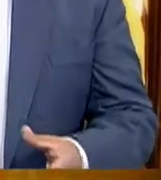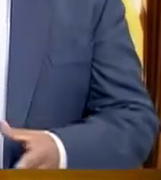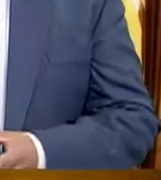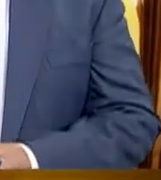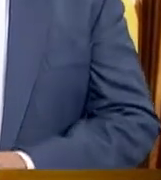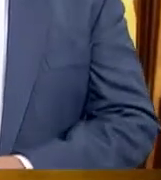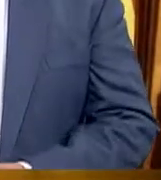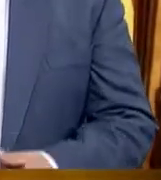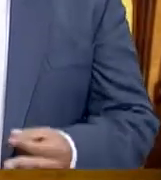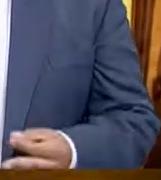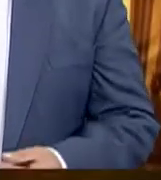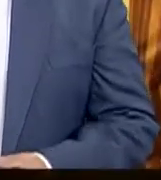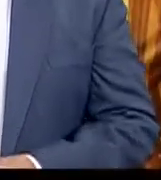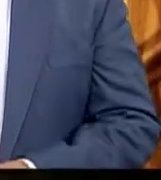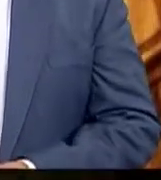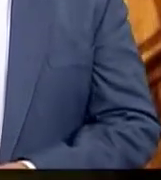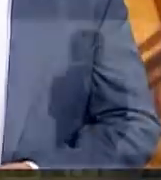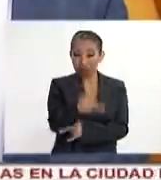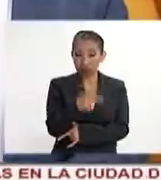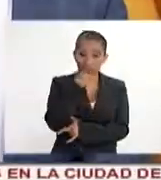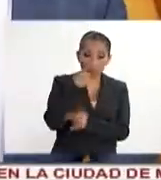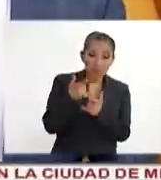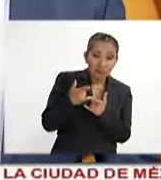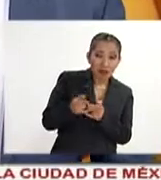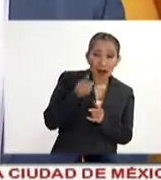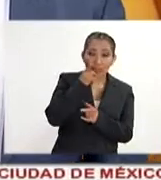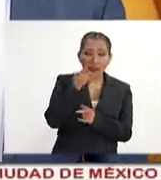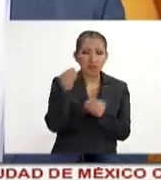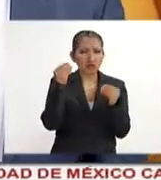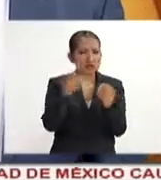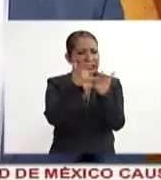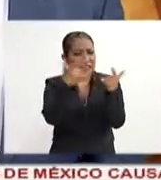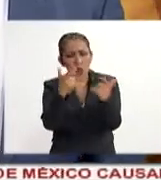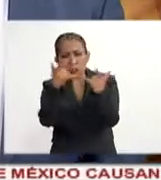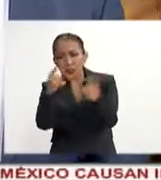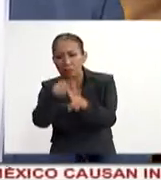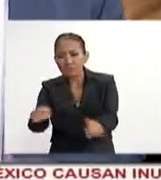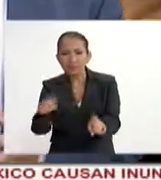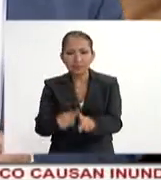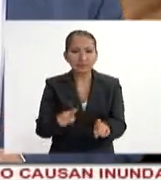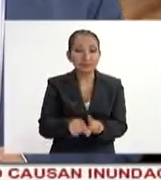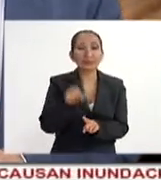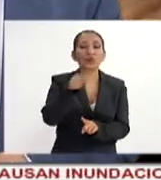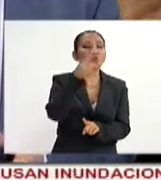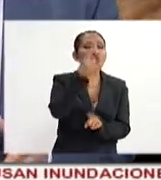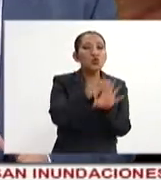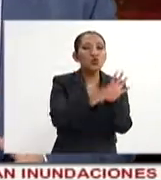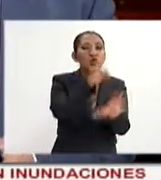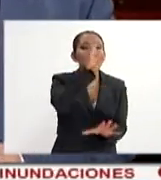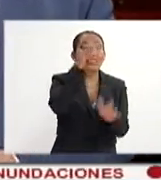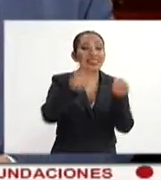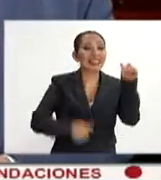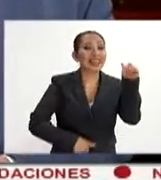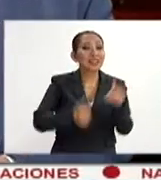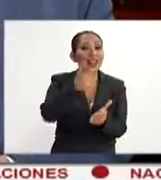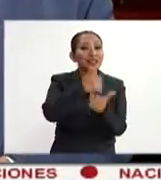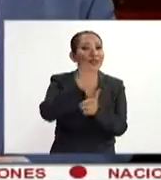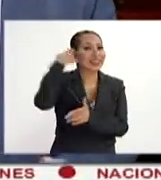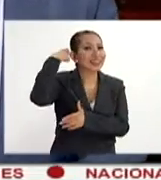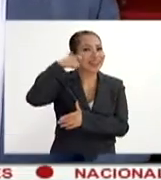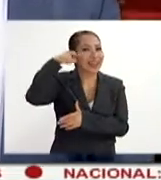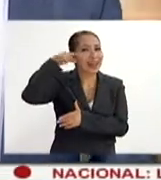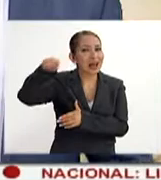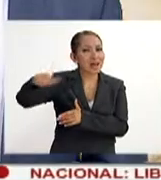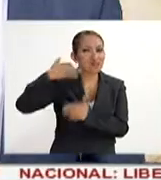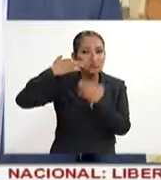Si los sitios históricos de nuestro país hablaran, tendrían cientos de relatos que contarnos. Entre ellos, un teatro de la ciudad de Querétaro